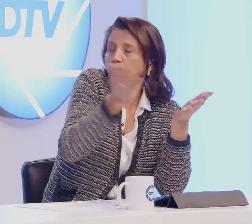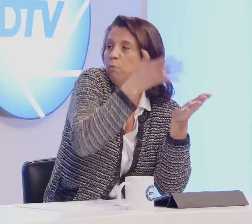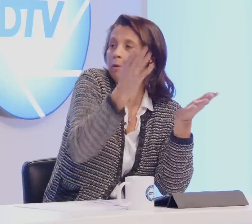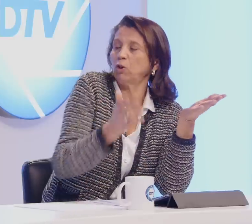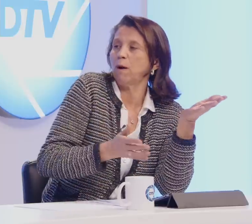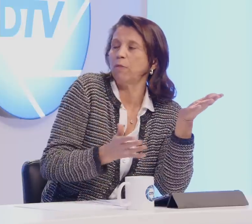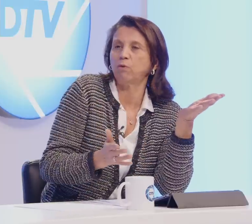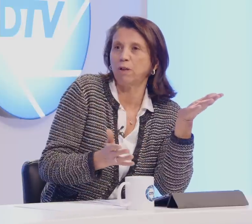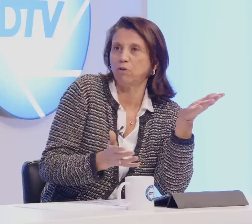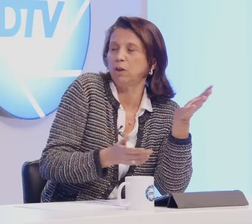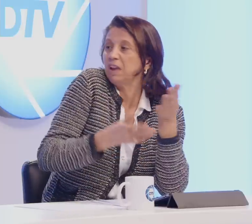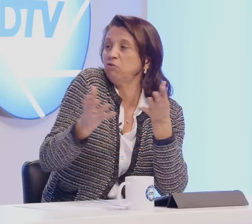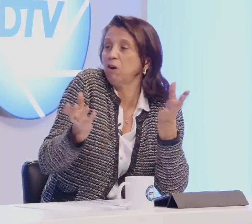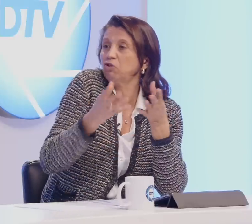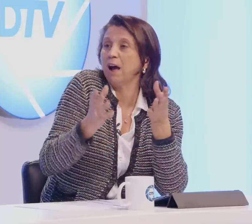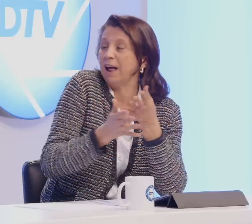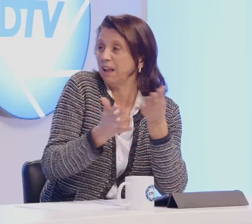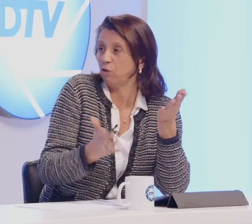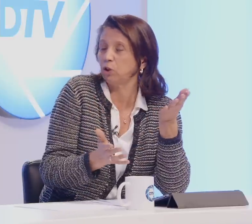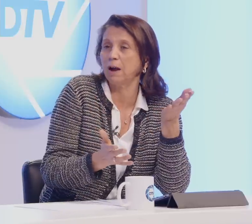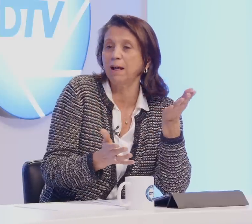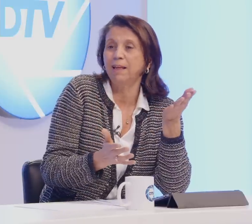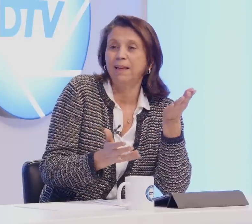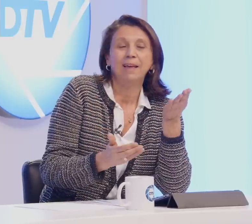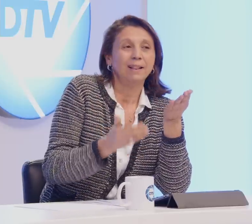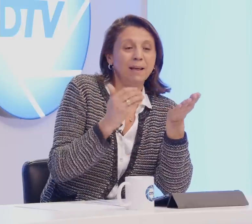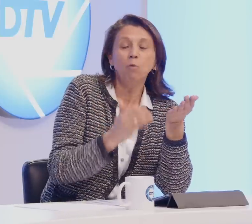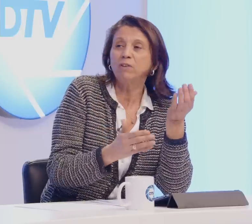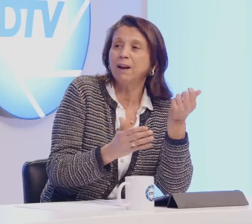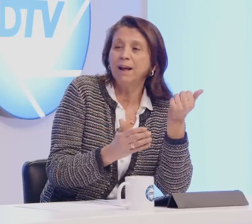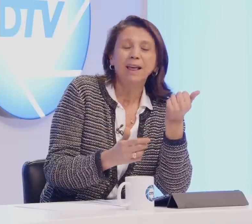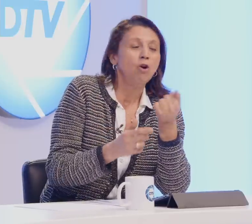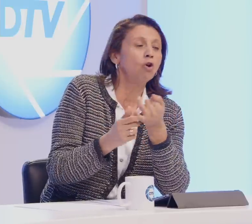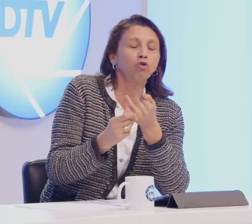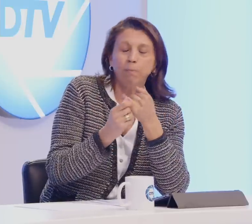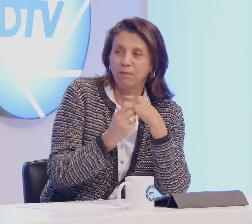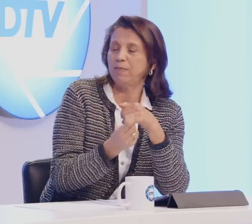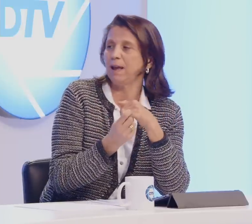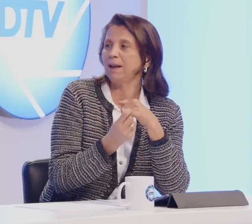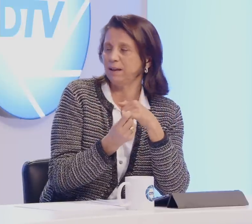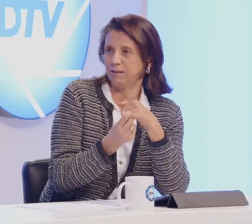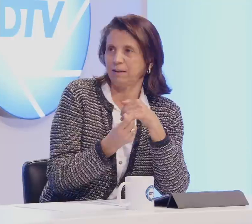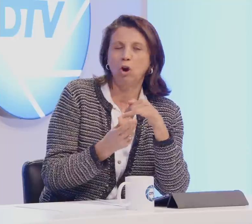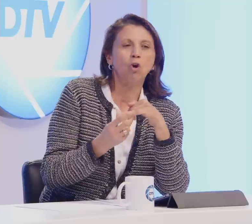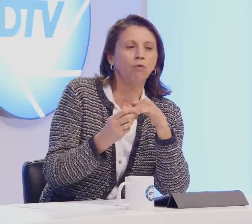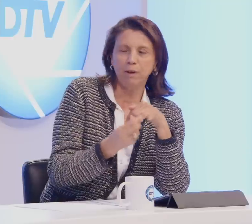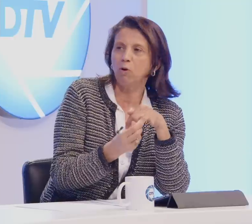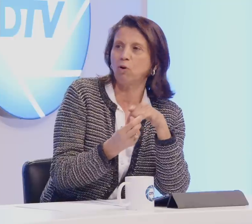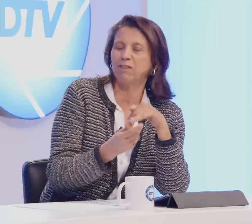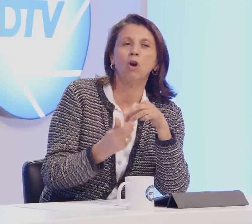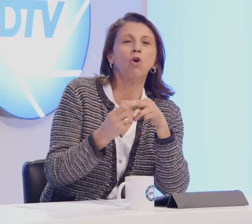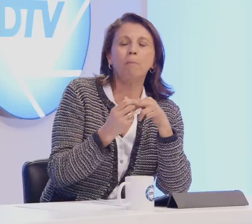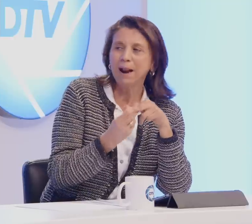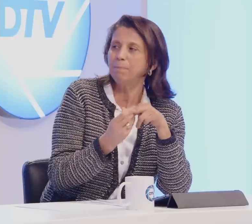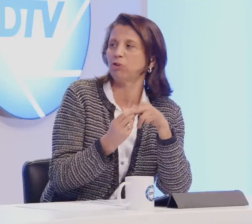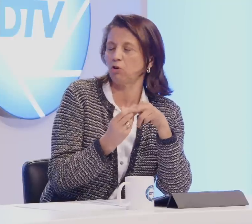que se hizo en un momento dado hace un año y que es una cosa anecdótica, demuestra lo superficial que es, lo frívolo